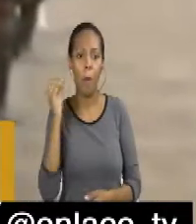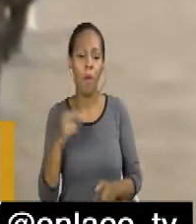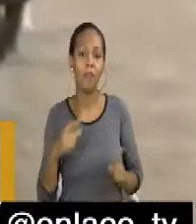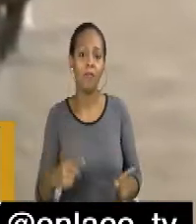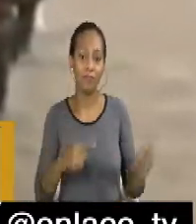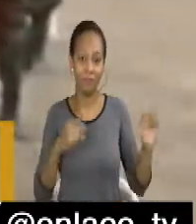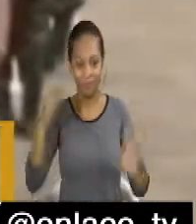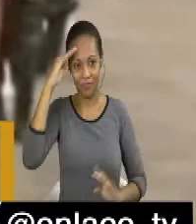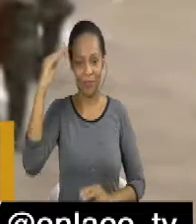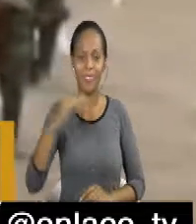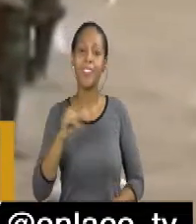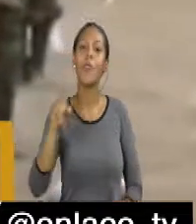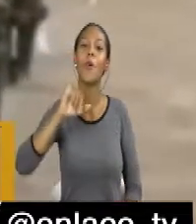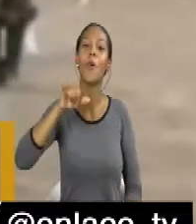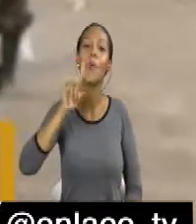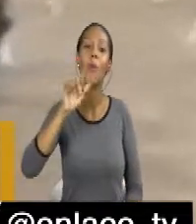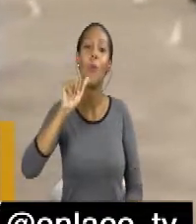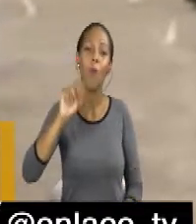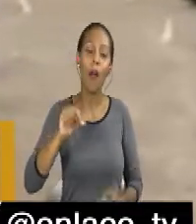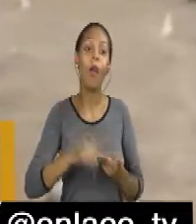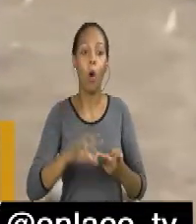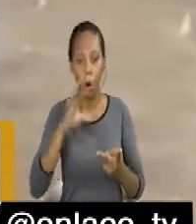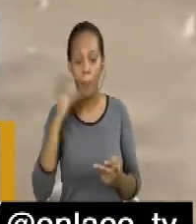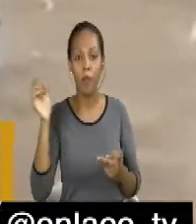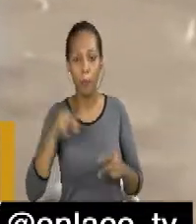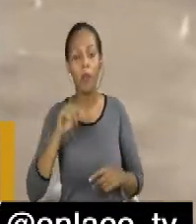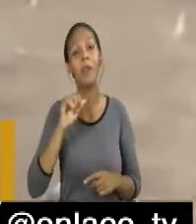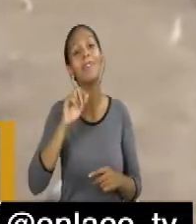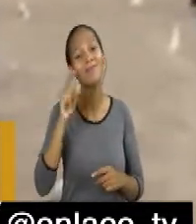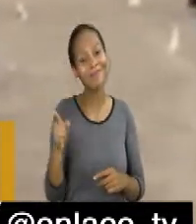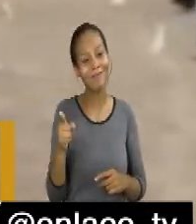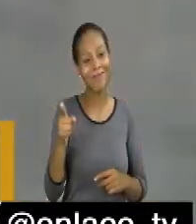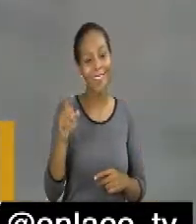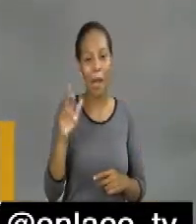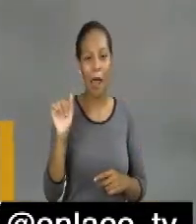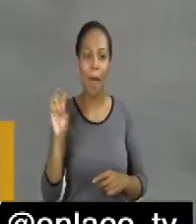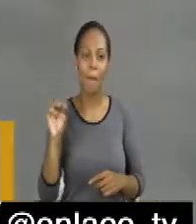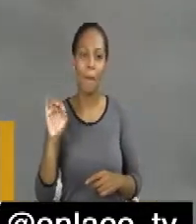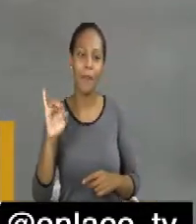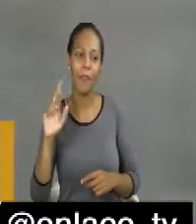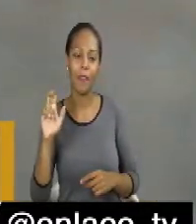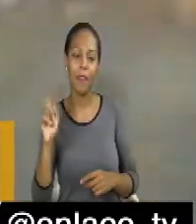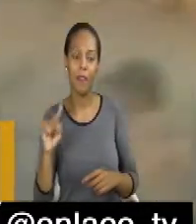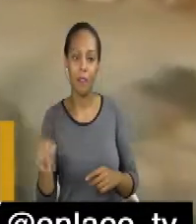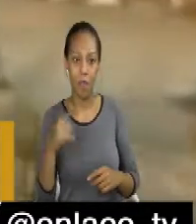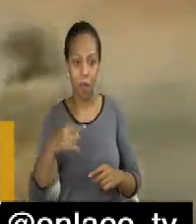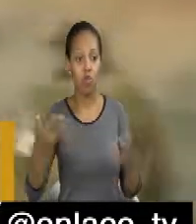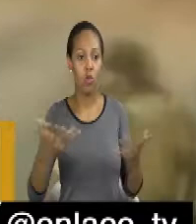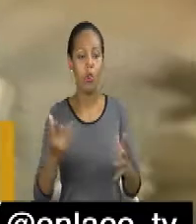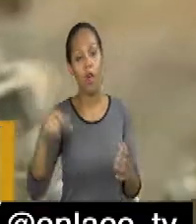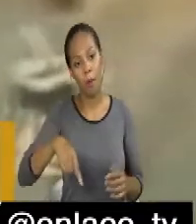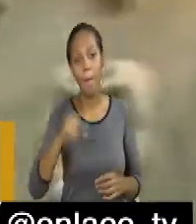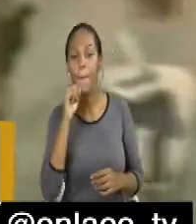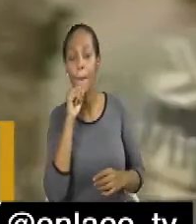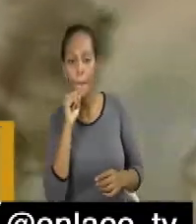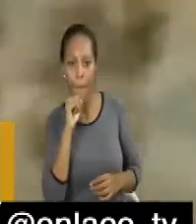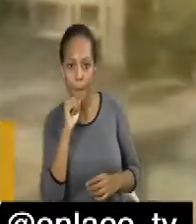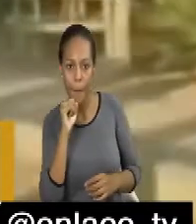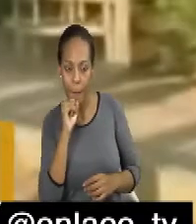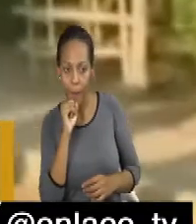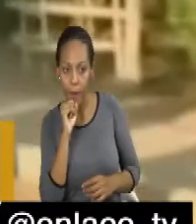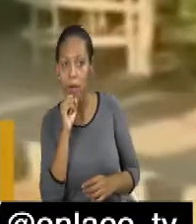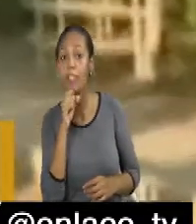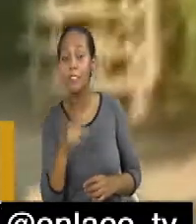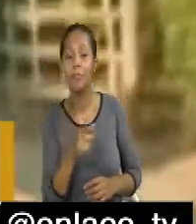agente Henry Vargas Ramírez el 22 de noviembre de 2000 en el corregimiento del centro del municipio de Barranca Bermeja, donde además